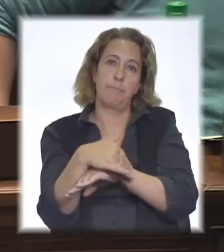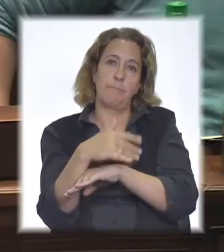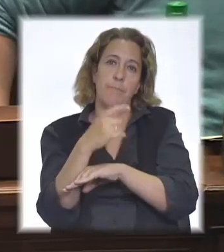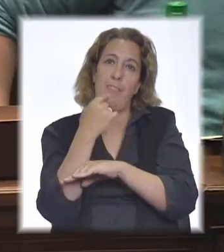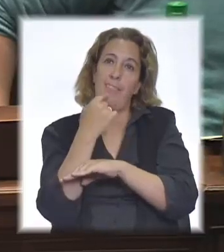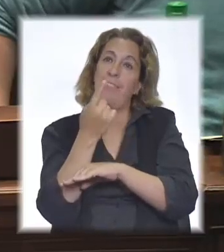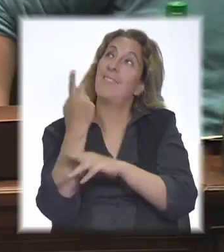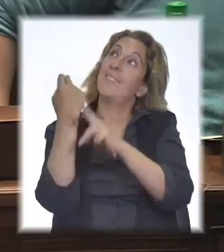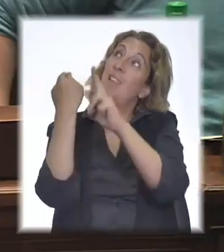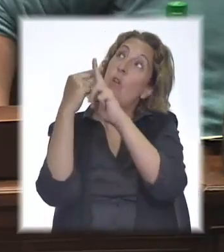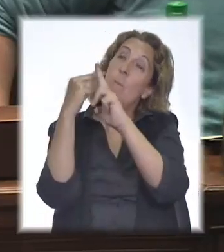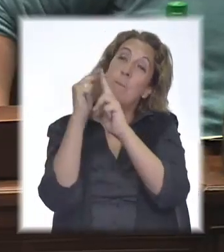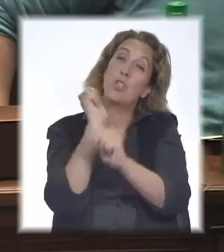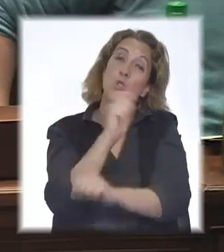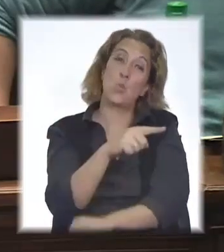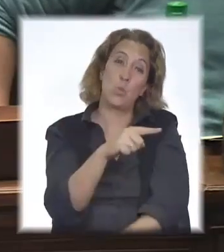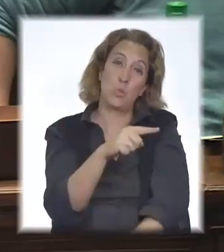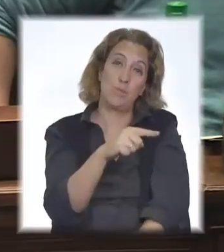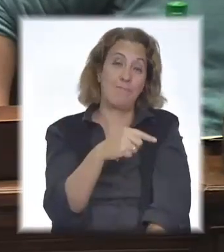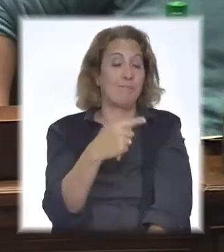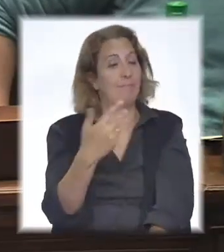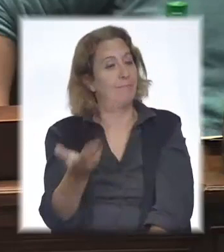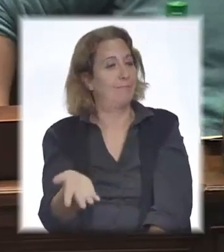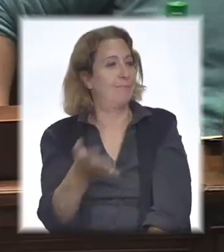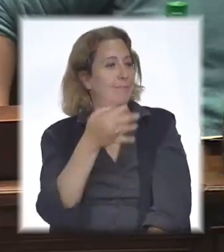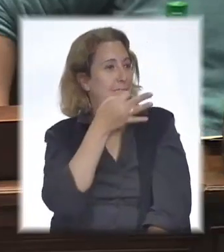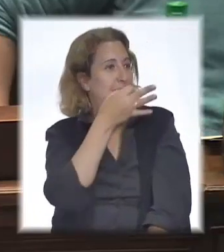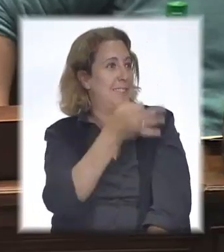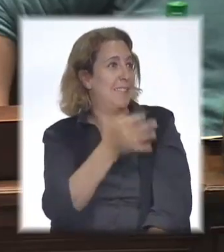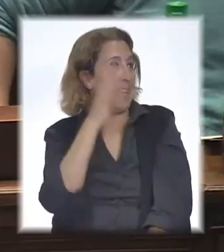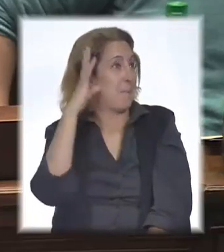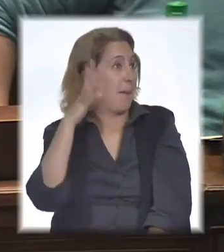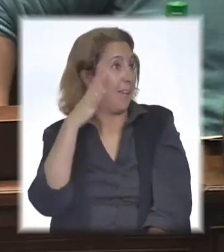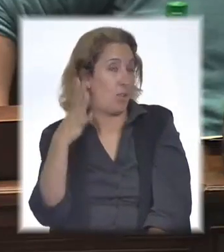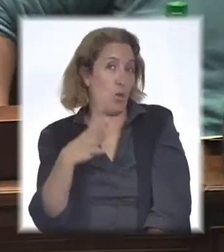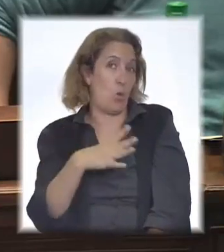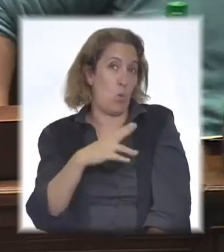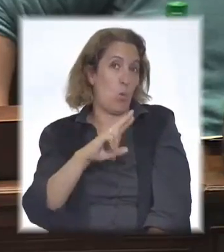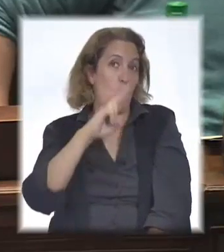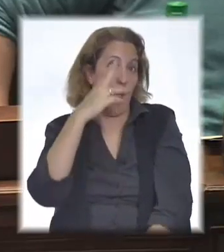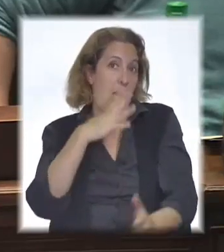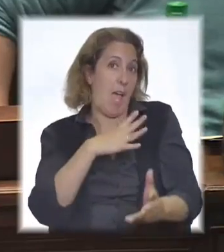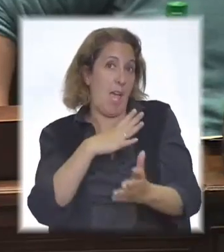nombre y el alcalde le dice bueno imagino que en uruguay tendrá bulevares